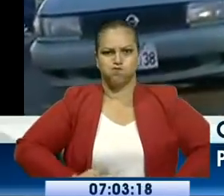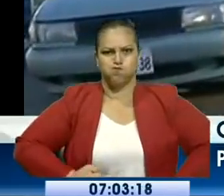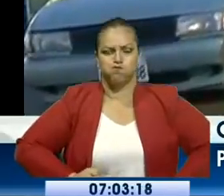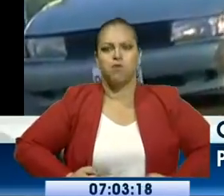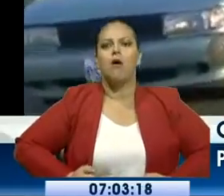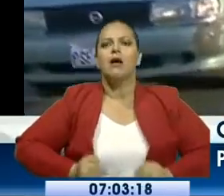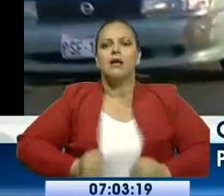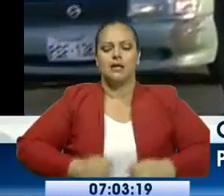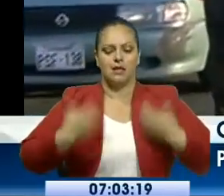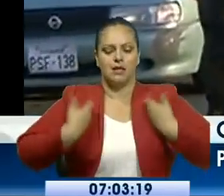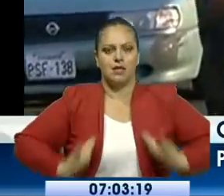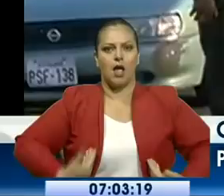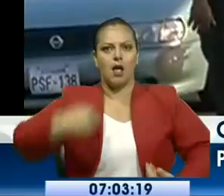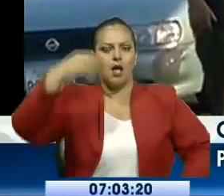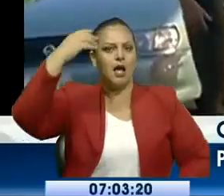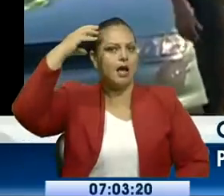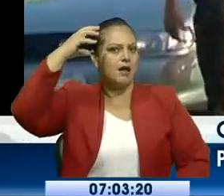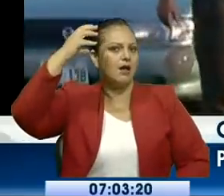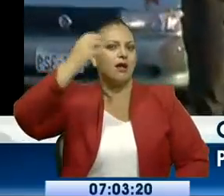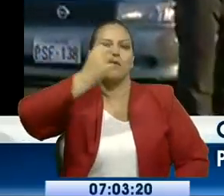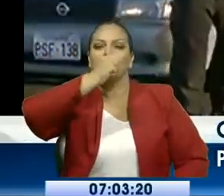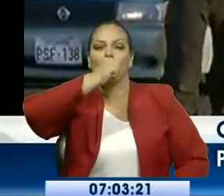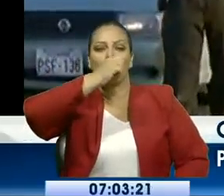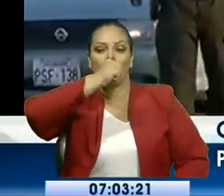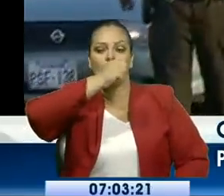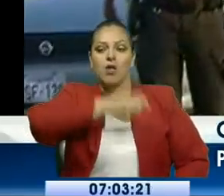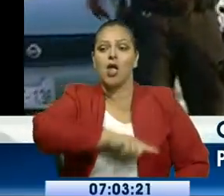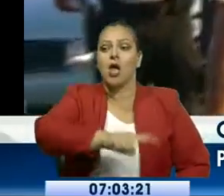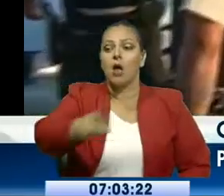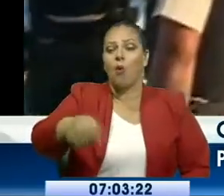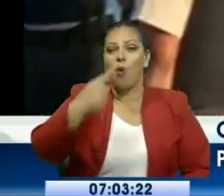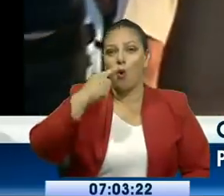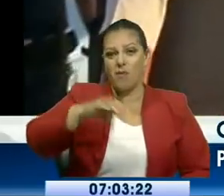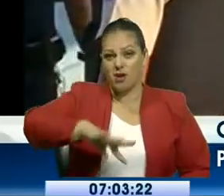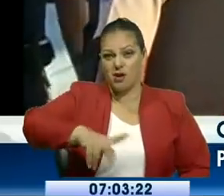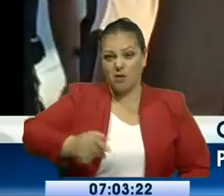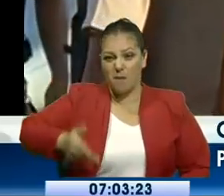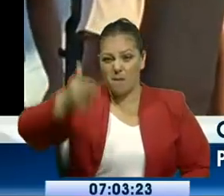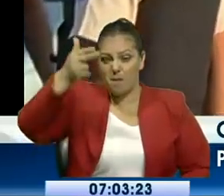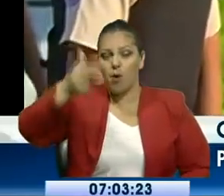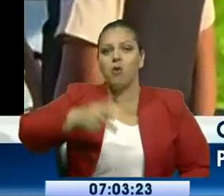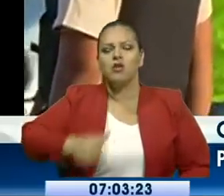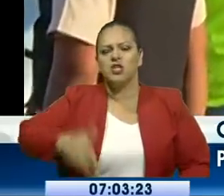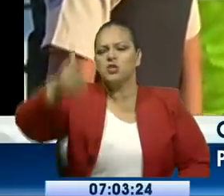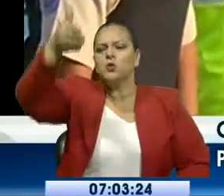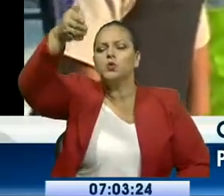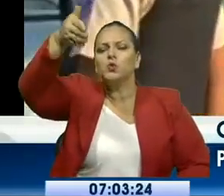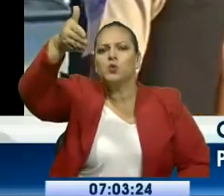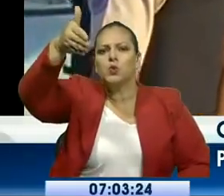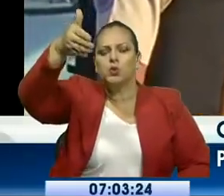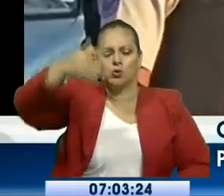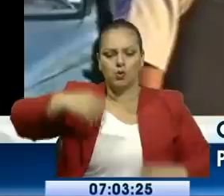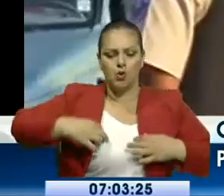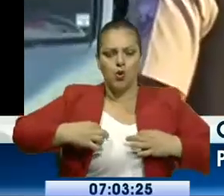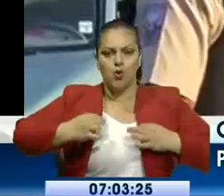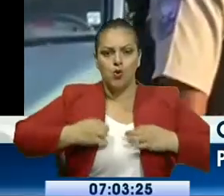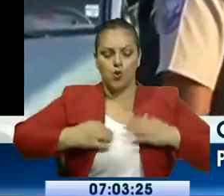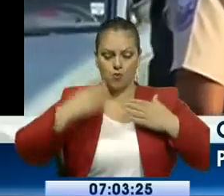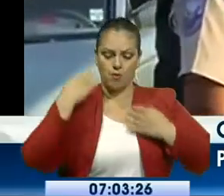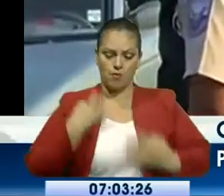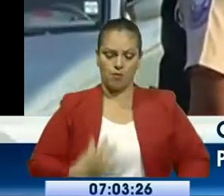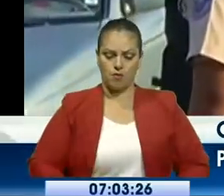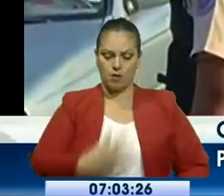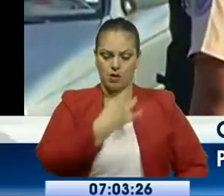patucho de camisa rayada. Ya. Azul con plomo. Listo, amiga, muchísimas gracias. Ojalá puedan dar con este vehículo, capturar a